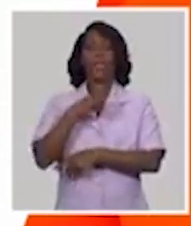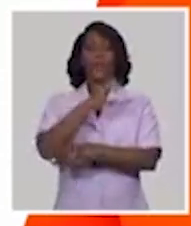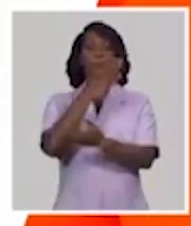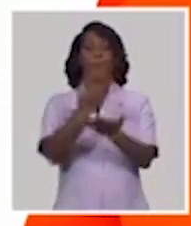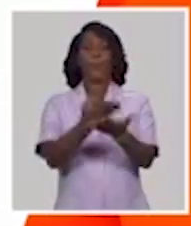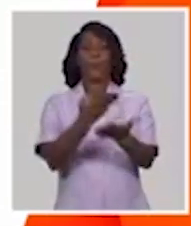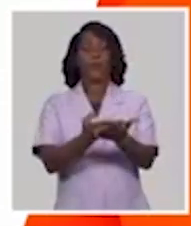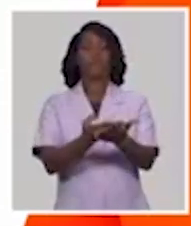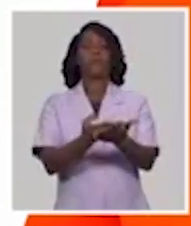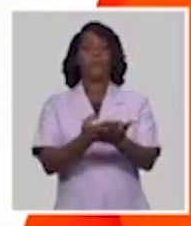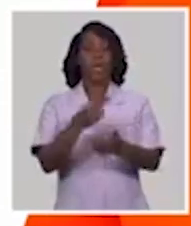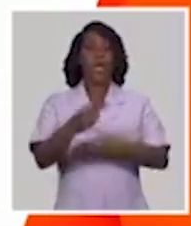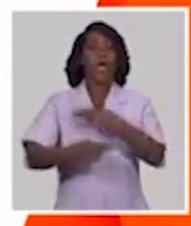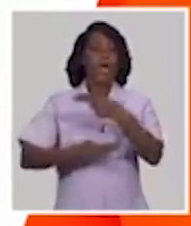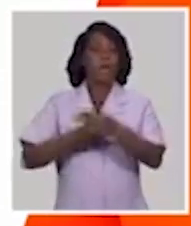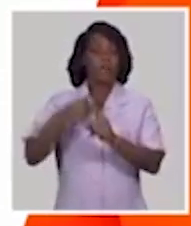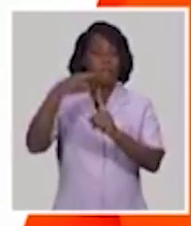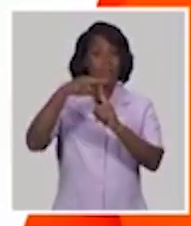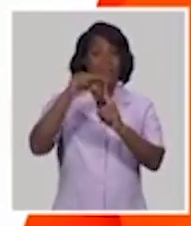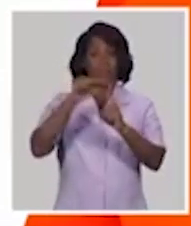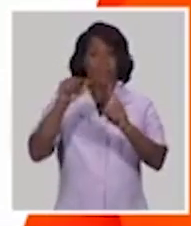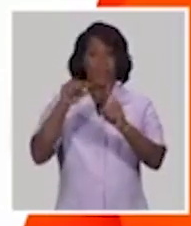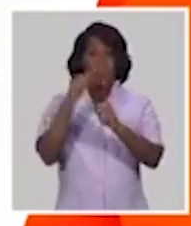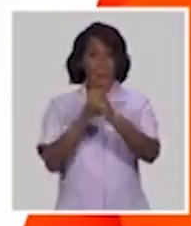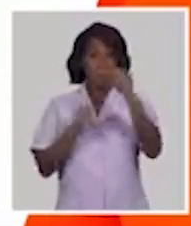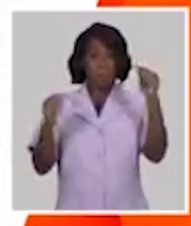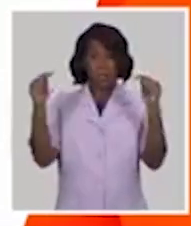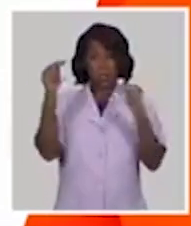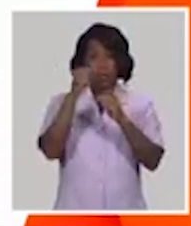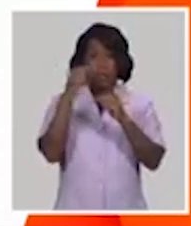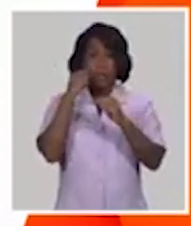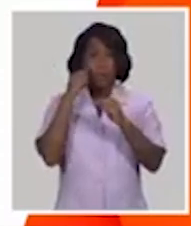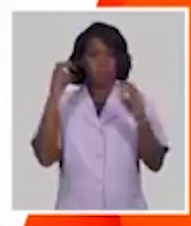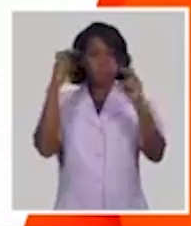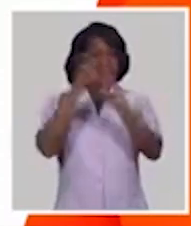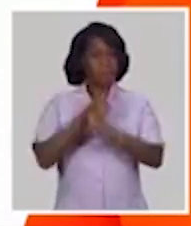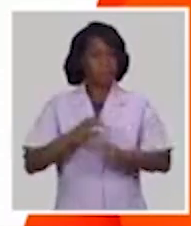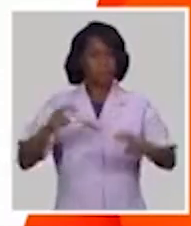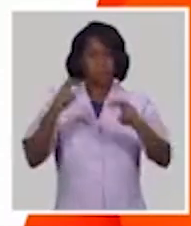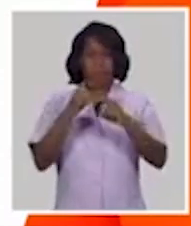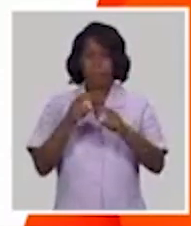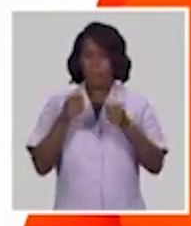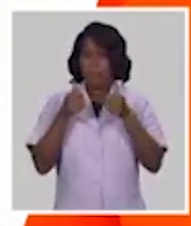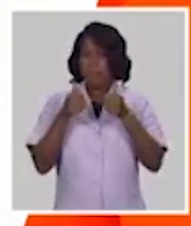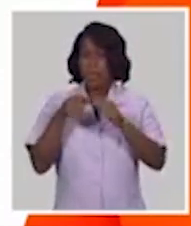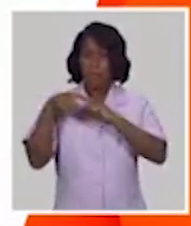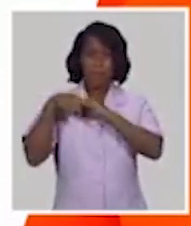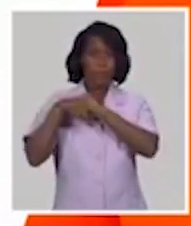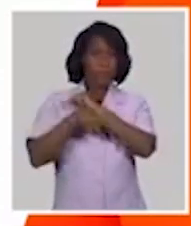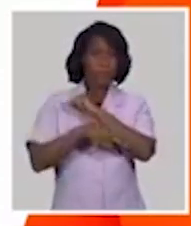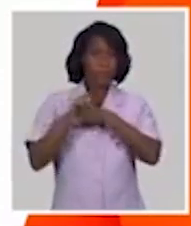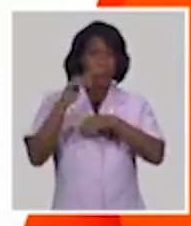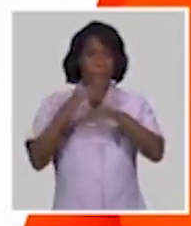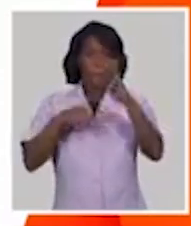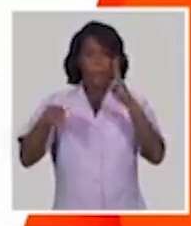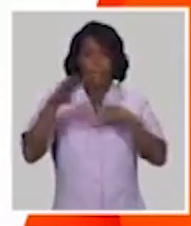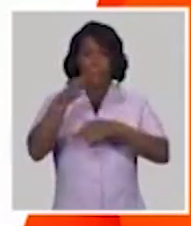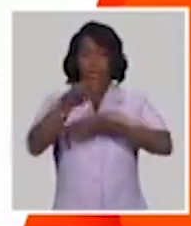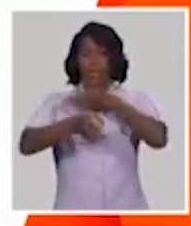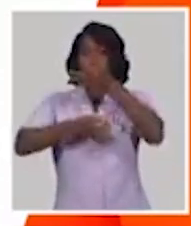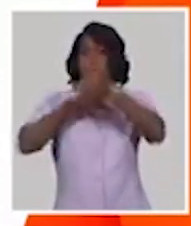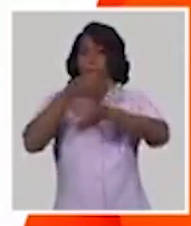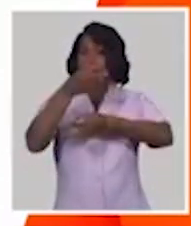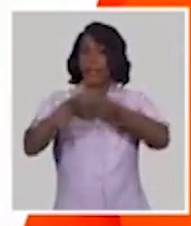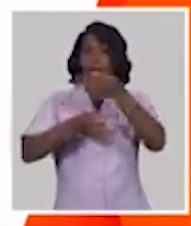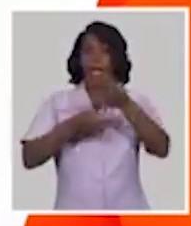correspondiente. Fue uno de los temas que se analizó con mucha profundidad, con indicaciones muy precisas del primer ministro a los ministros y